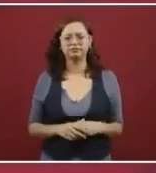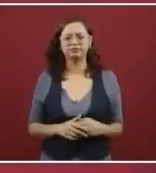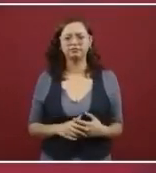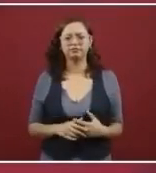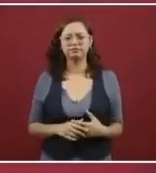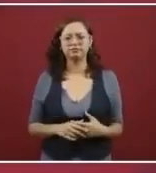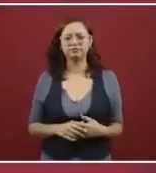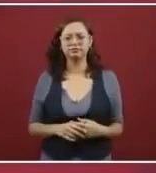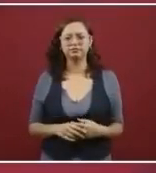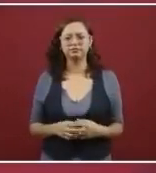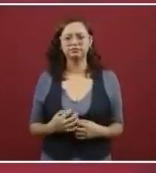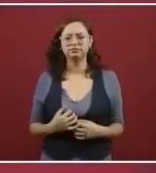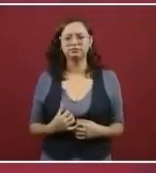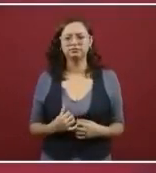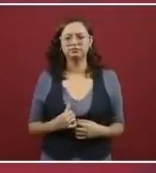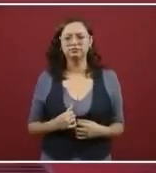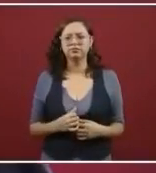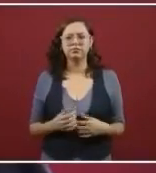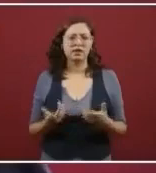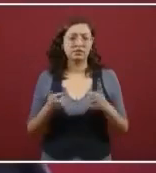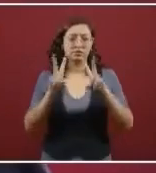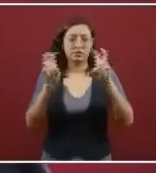todos los criterios,